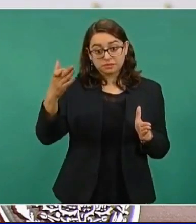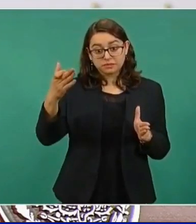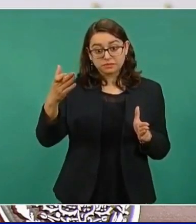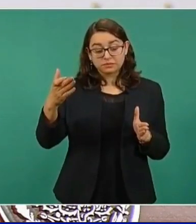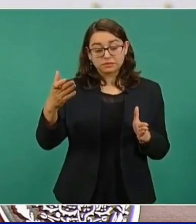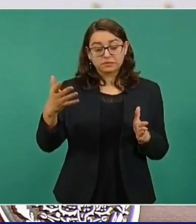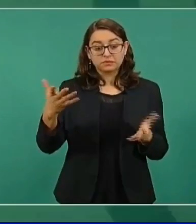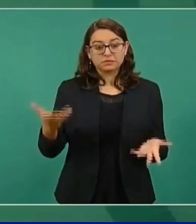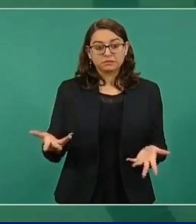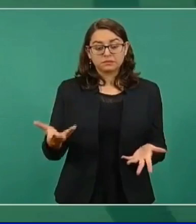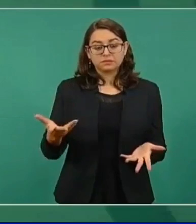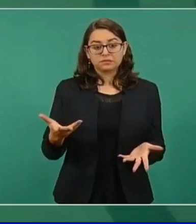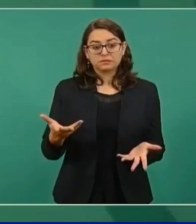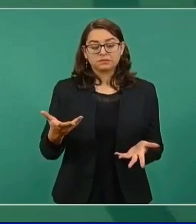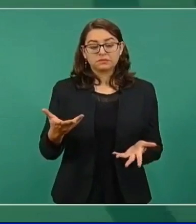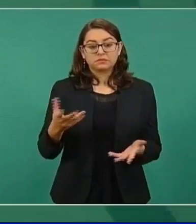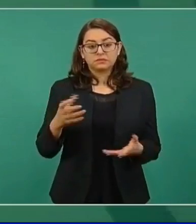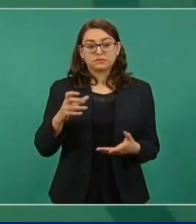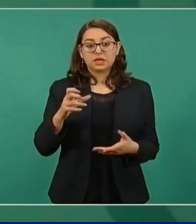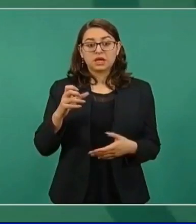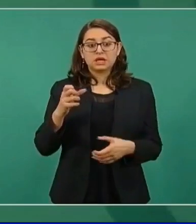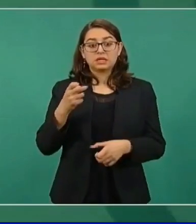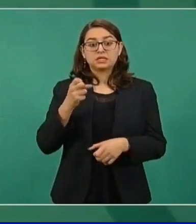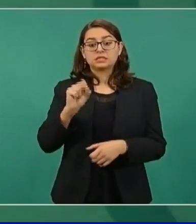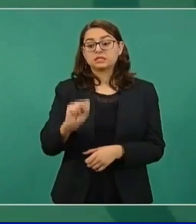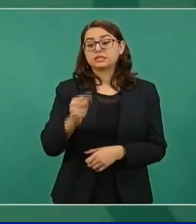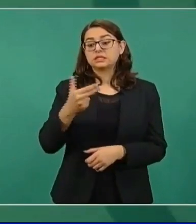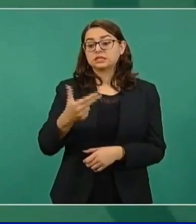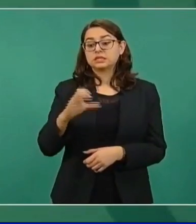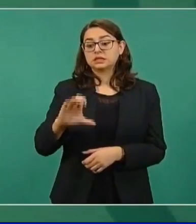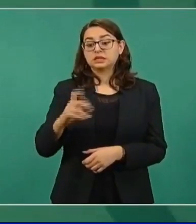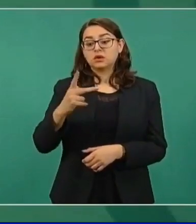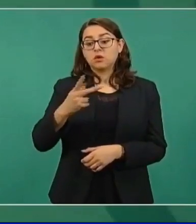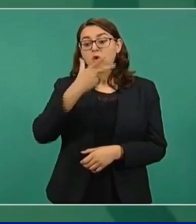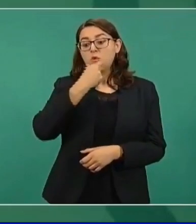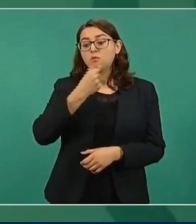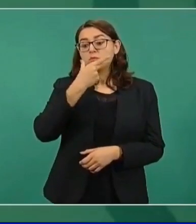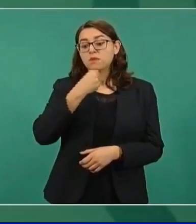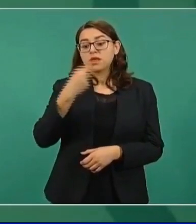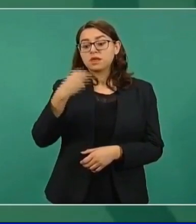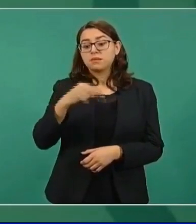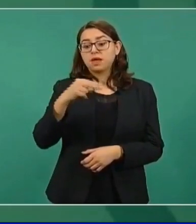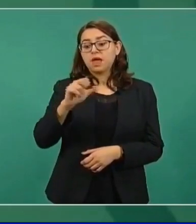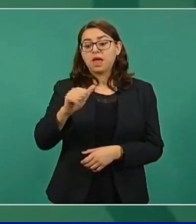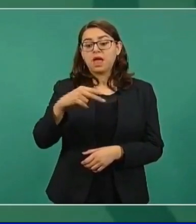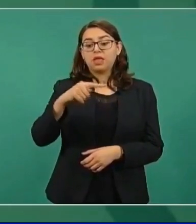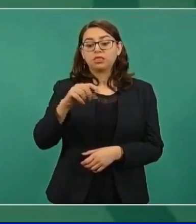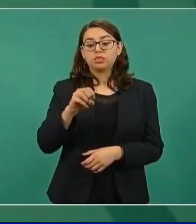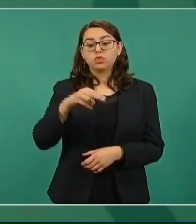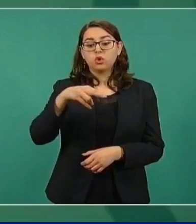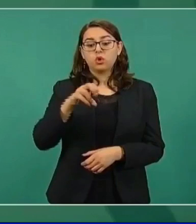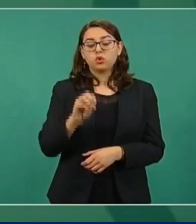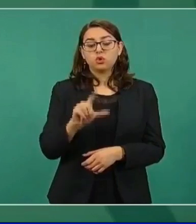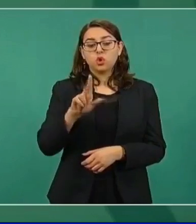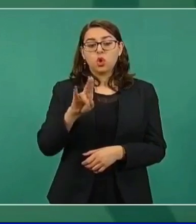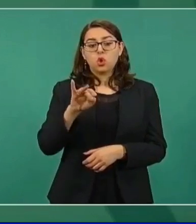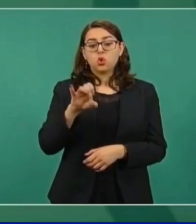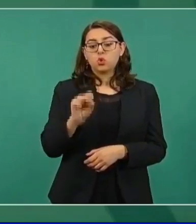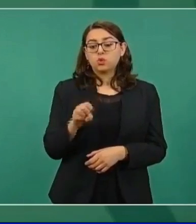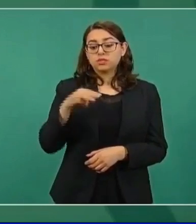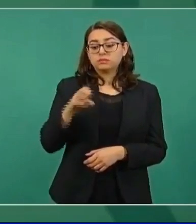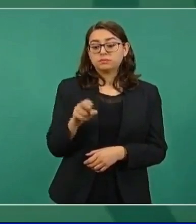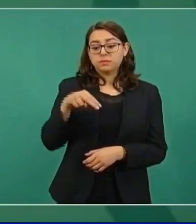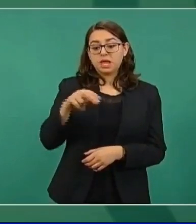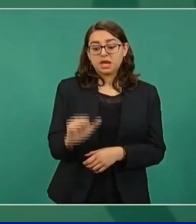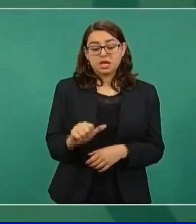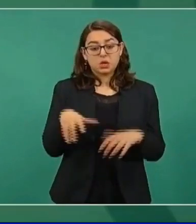secretario de Hacienda, Antonio Ortiz Mena, lo que se conoció como el periodo del